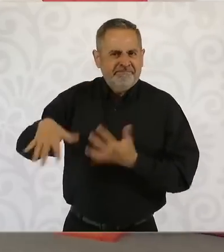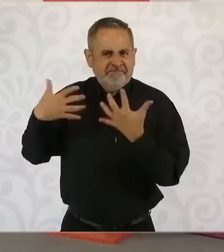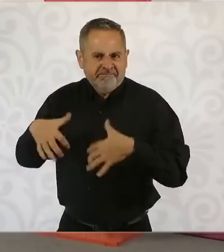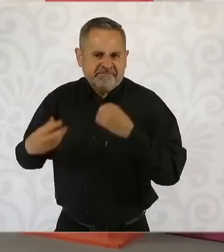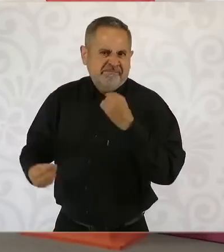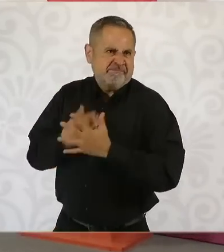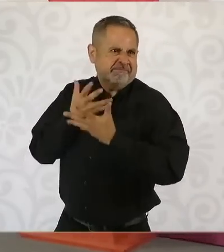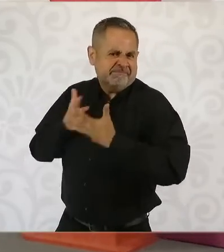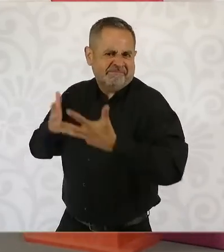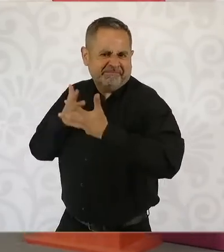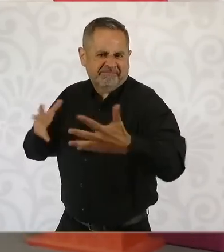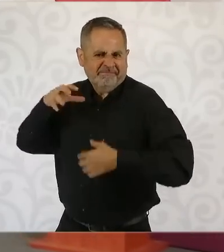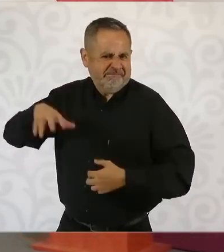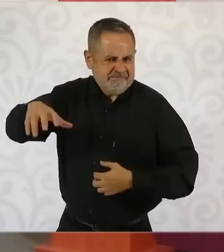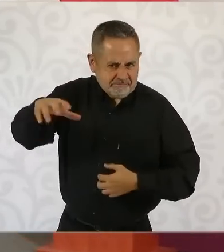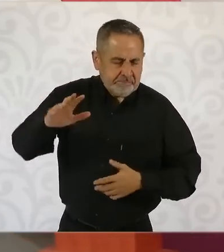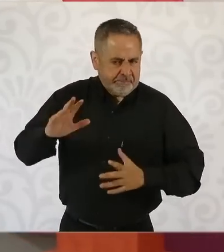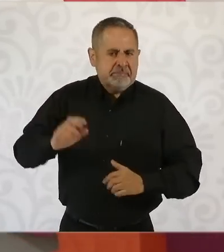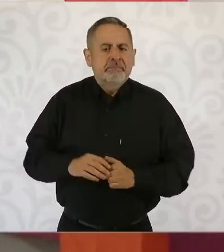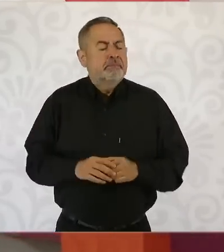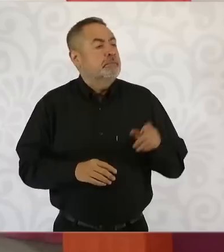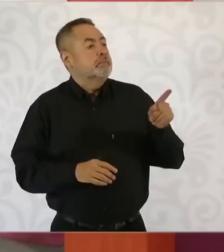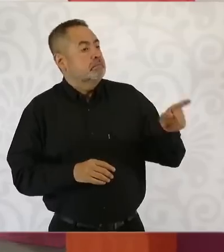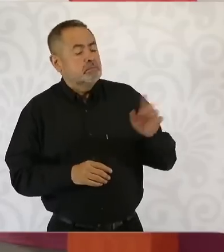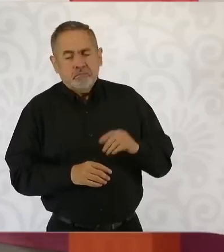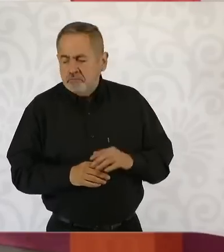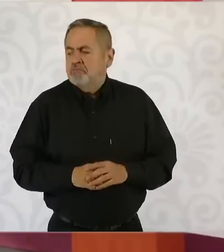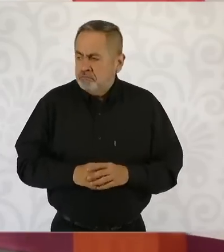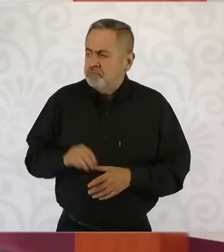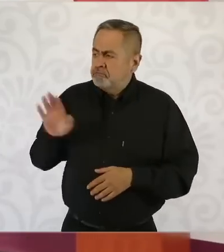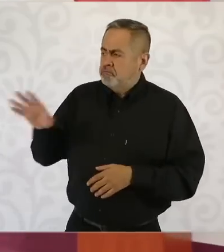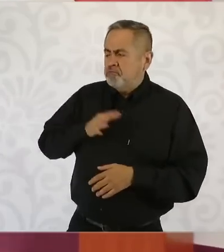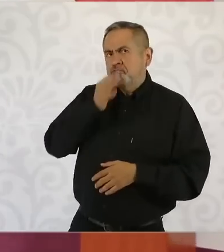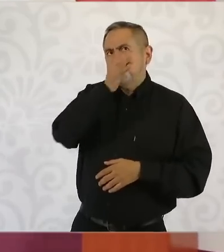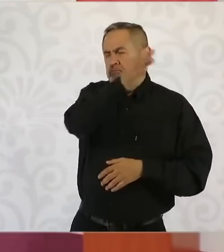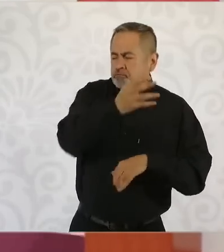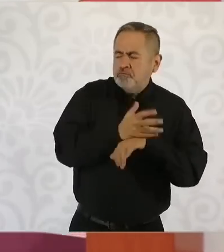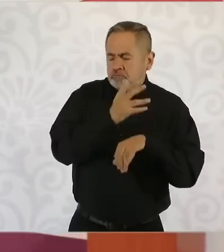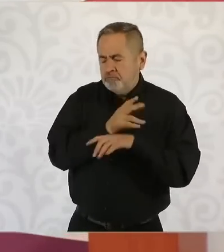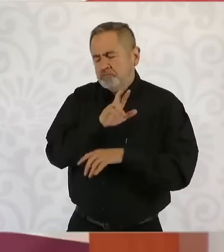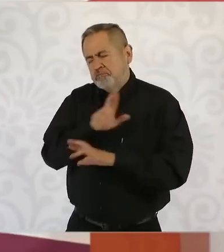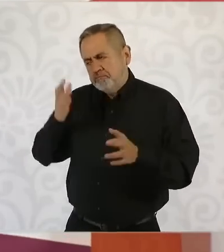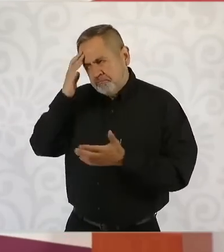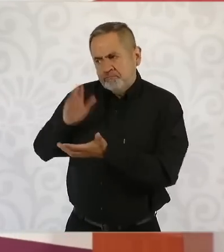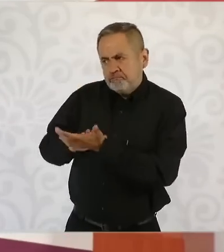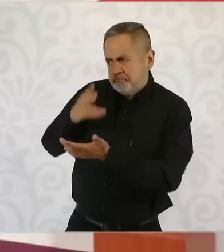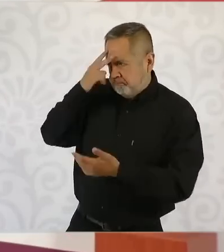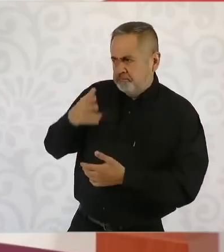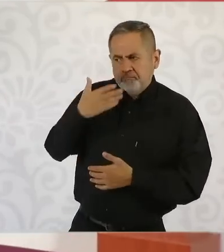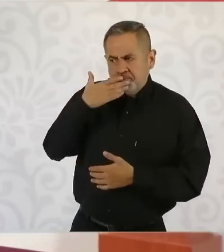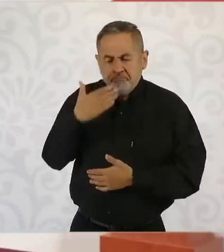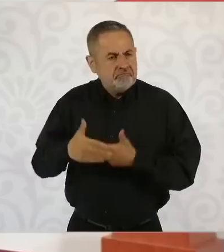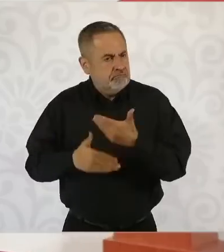Y ellos hablaron pues de este reconocimiento que quieren hacer a México, a su presidenta, pues por el papel que hemos